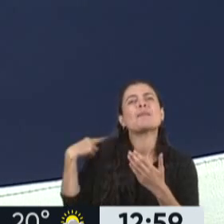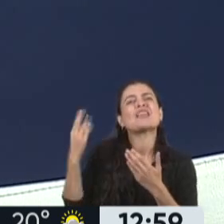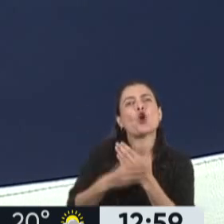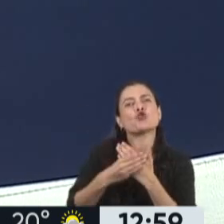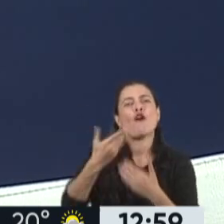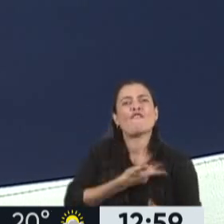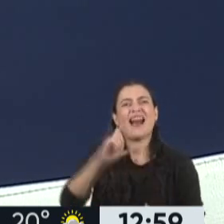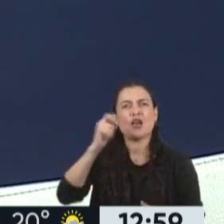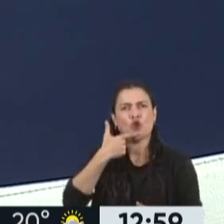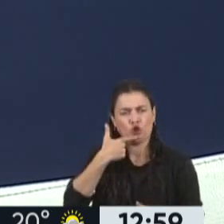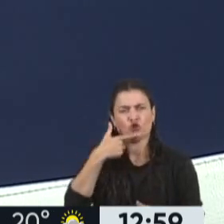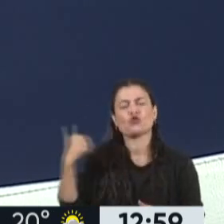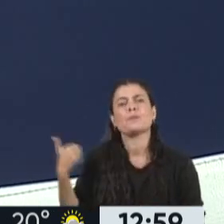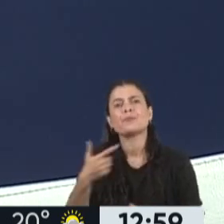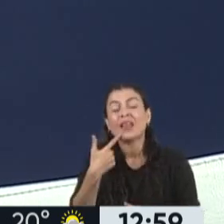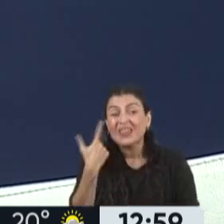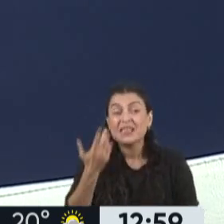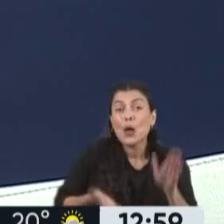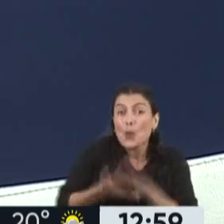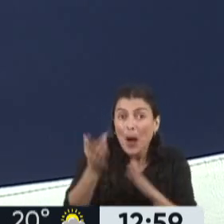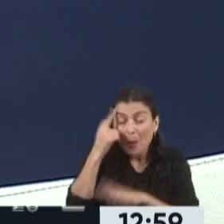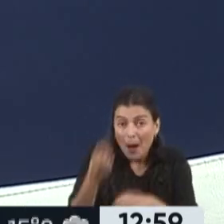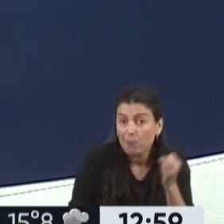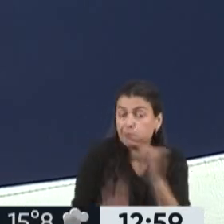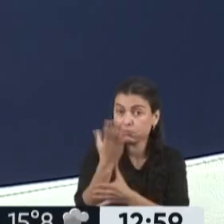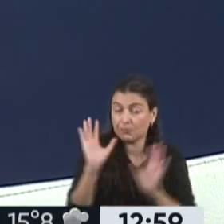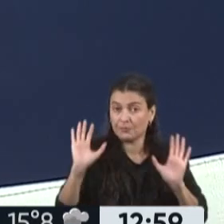pensando en crear, ante catástrofes naturales,